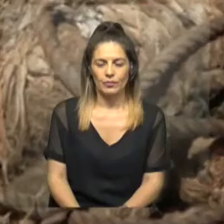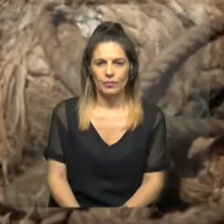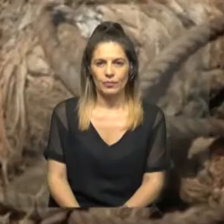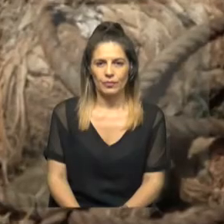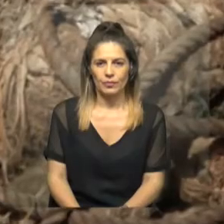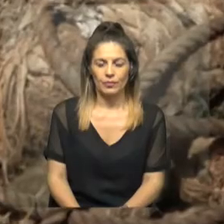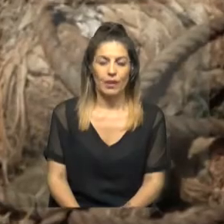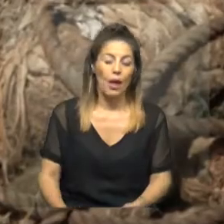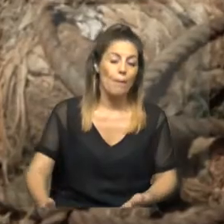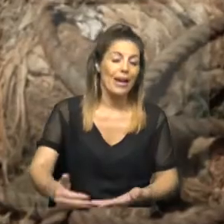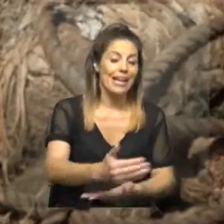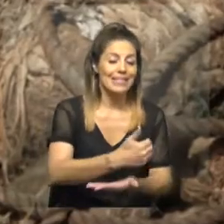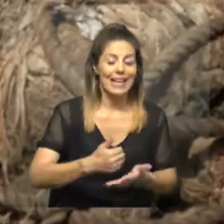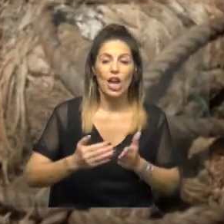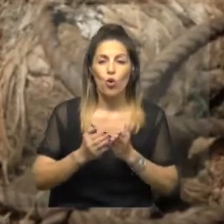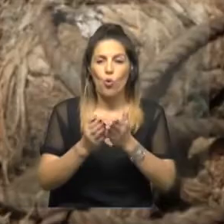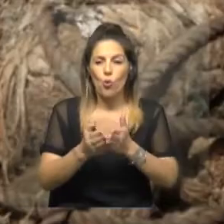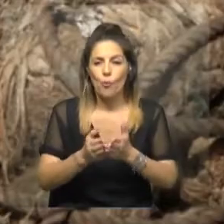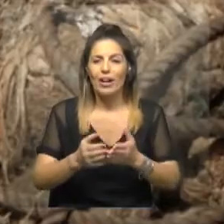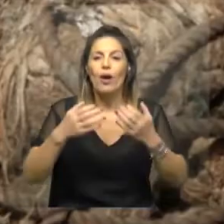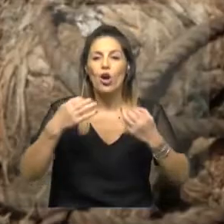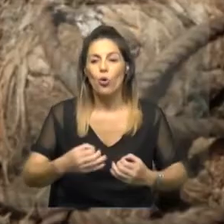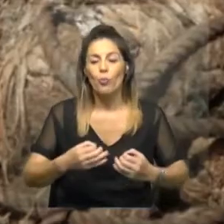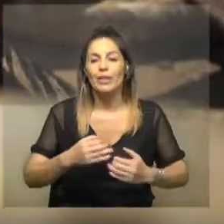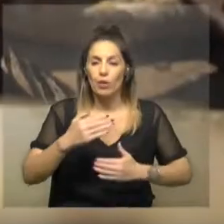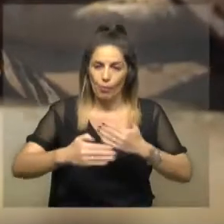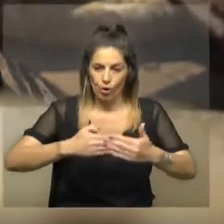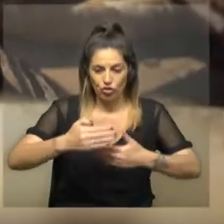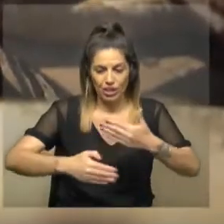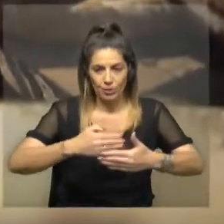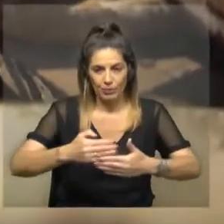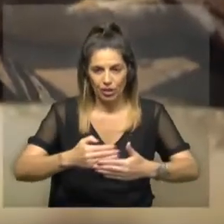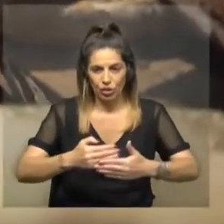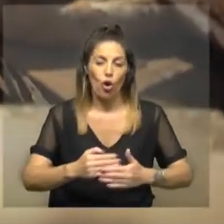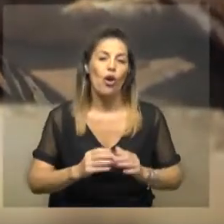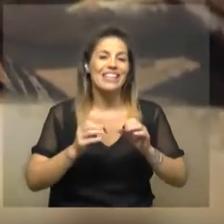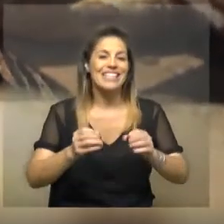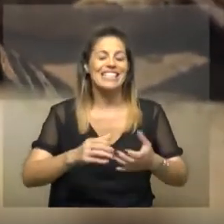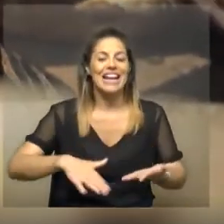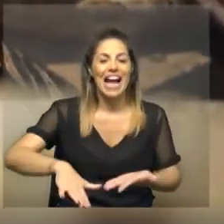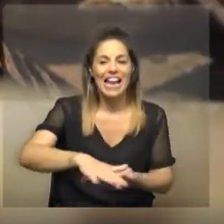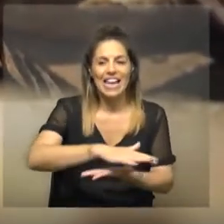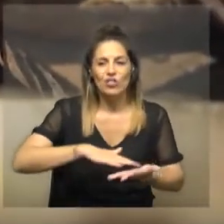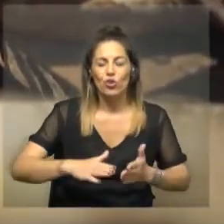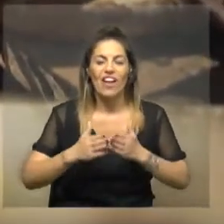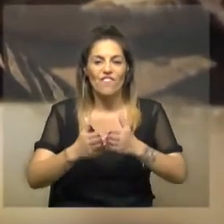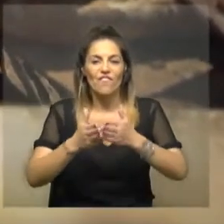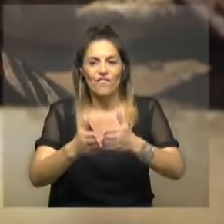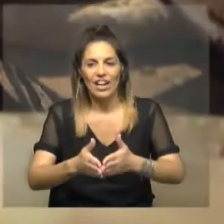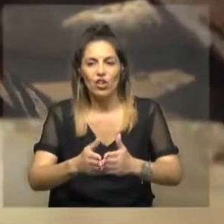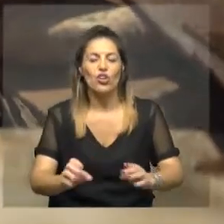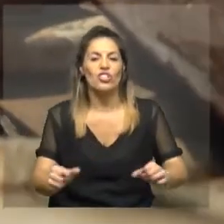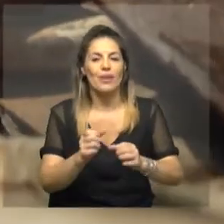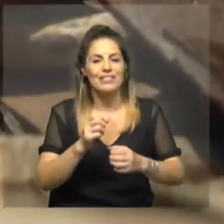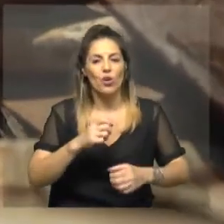Para extraer un buque varado se deben cumplir varios procedimientos. Una vez que se llega hasta la zona donde está el barco, se debe realizar una